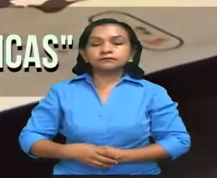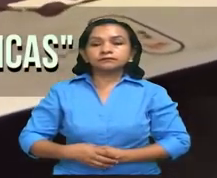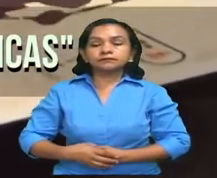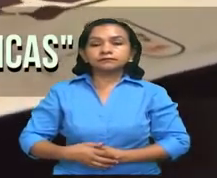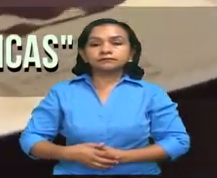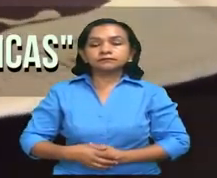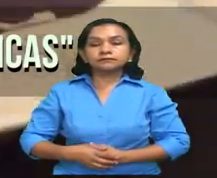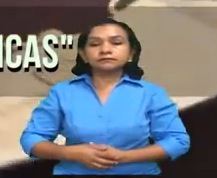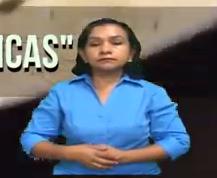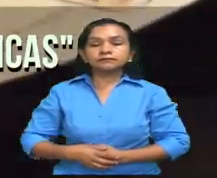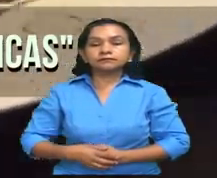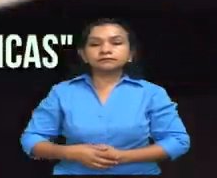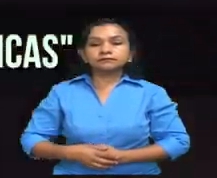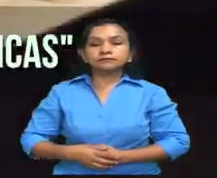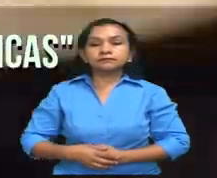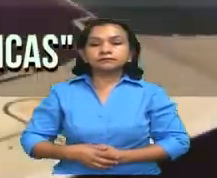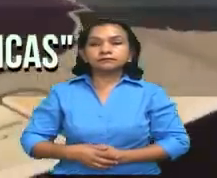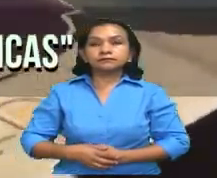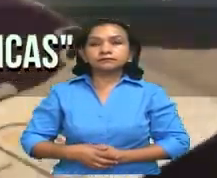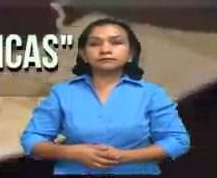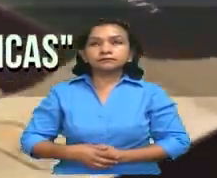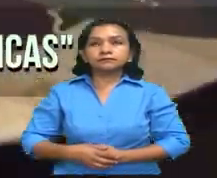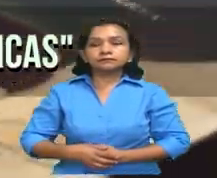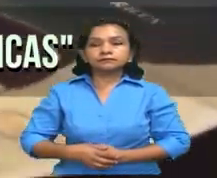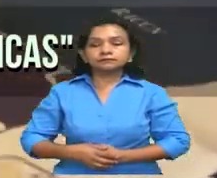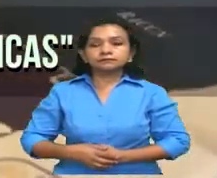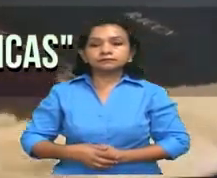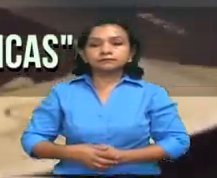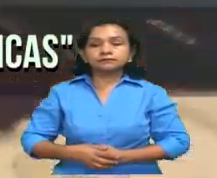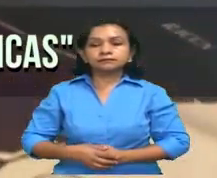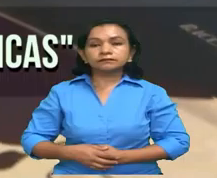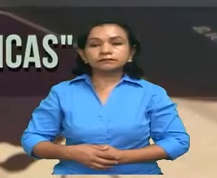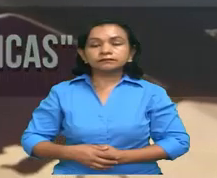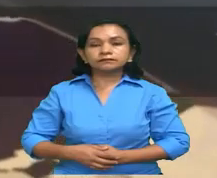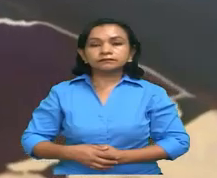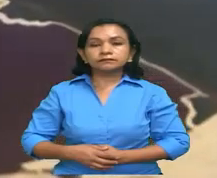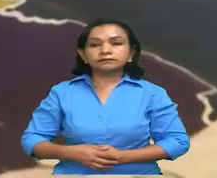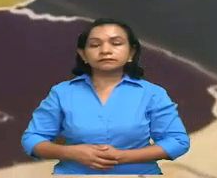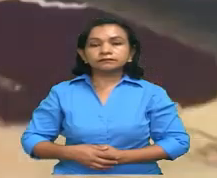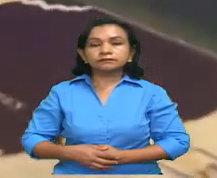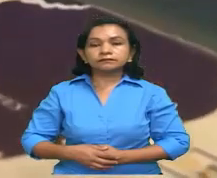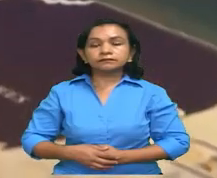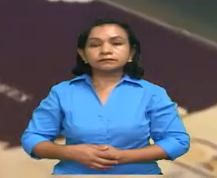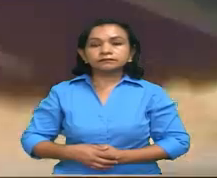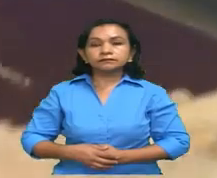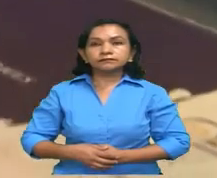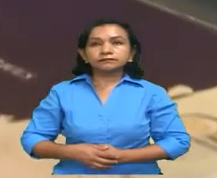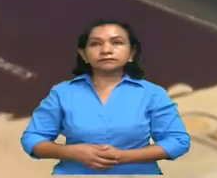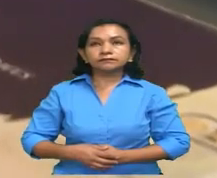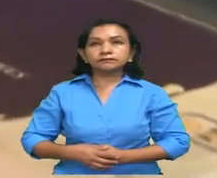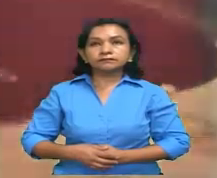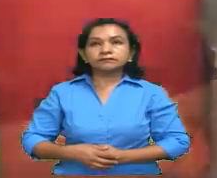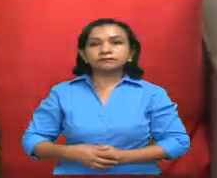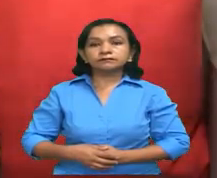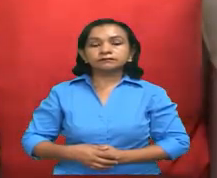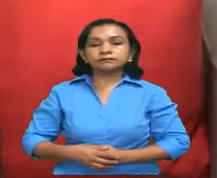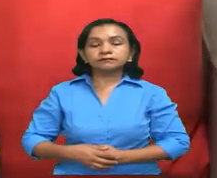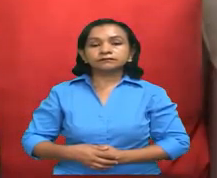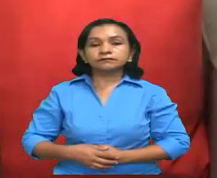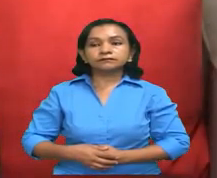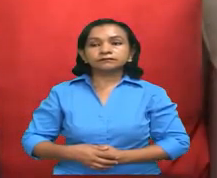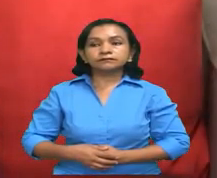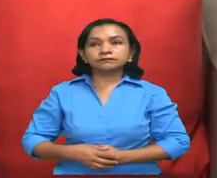sector turístico, de hecho estamos seguros que podamos crear bastantes oportunidades en lo que es